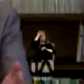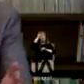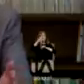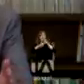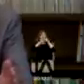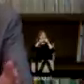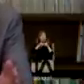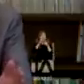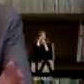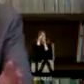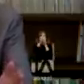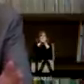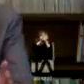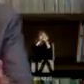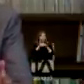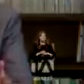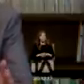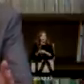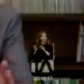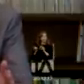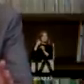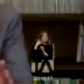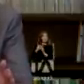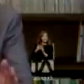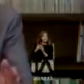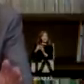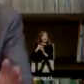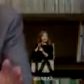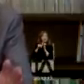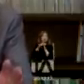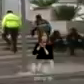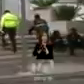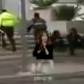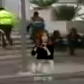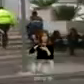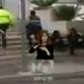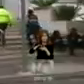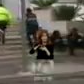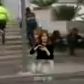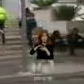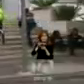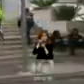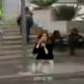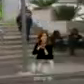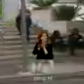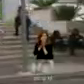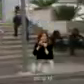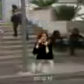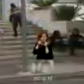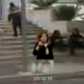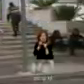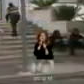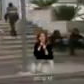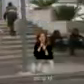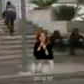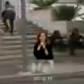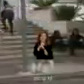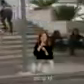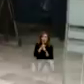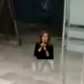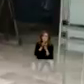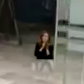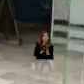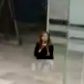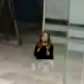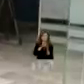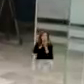orden cronológico es por clase de caso, y no hay muchas demandas de inconstitucionalidad por omisión pendientes. En todo caso, organizaciones políticas y